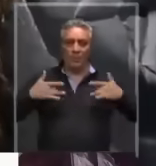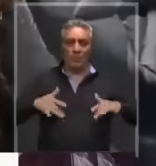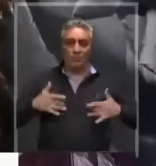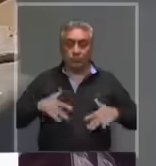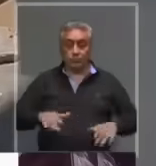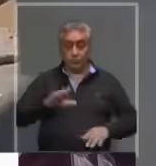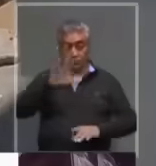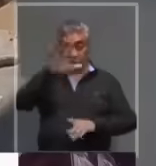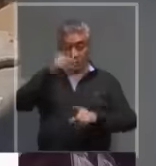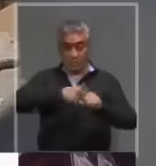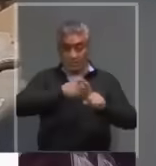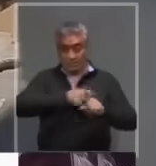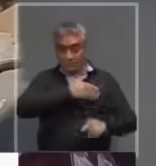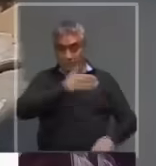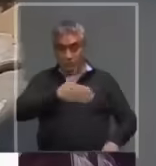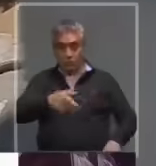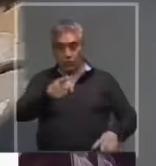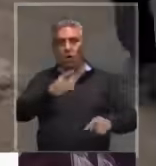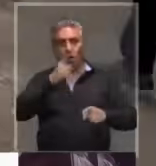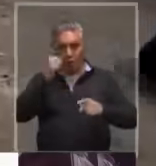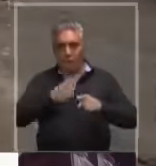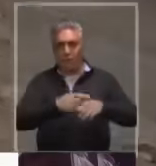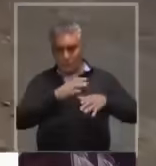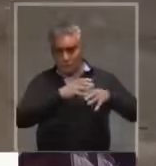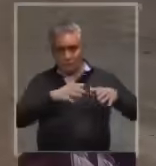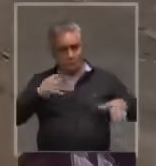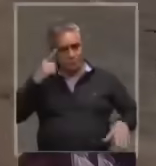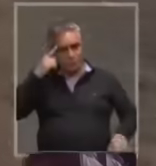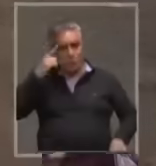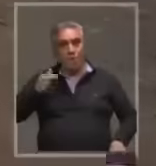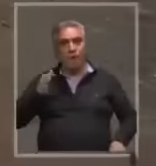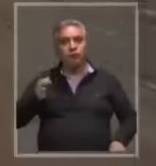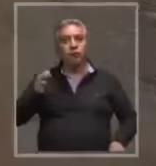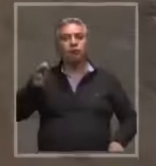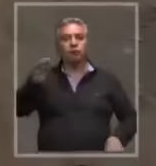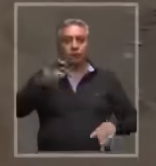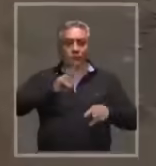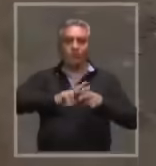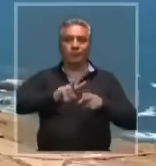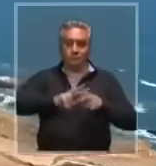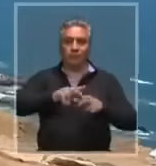5 meses, estos socavones prometen replantear el futuro de las construcciones en